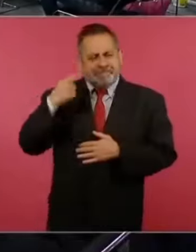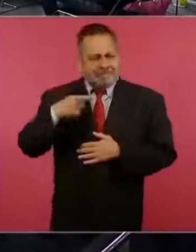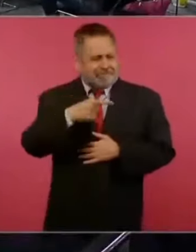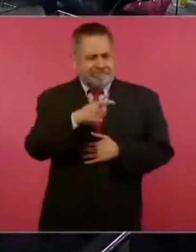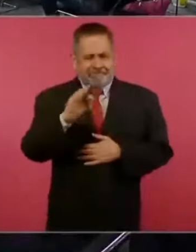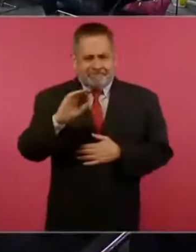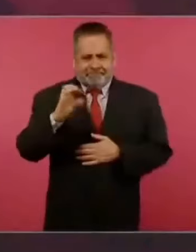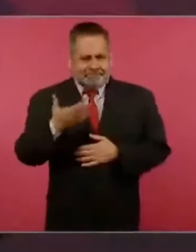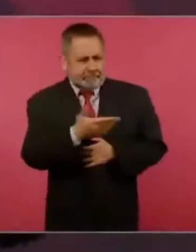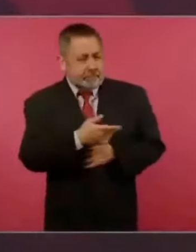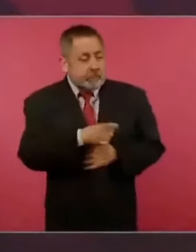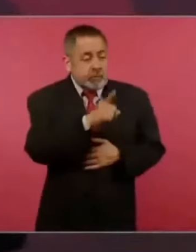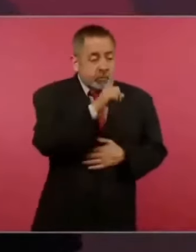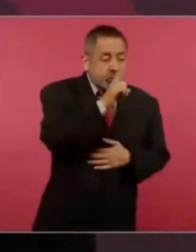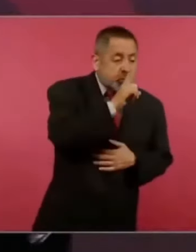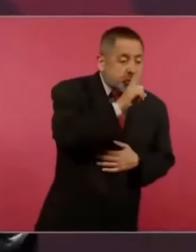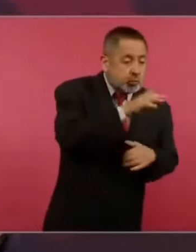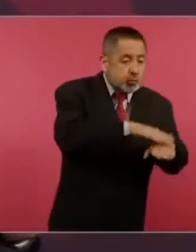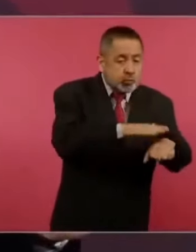no hablen